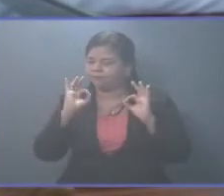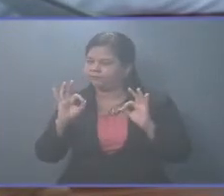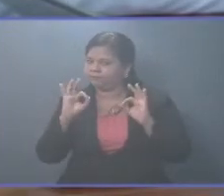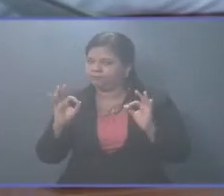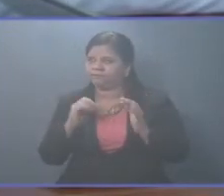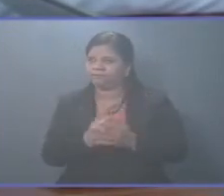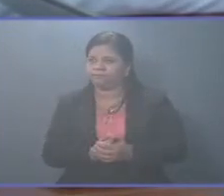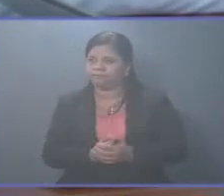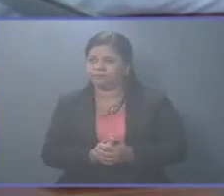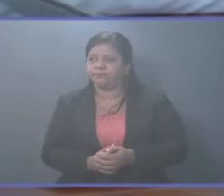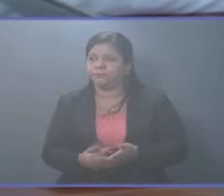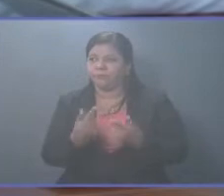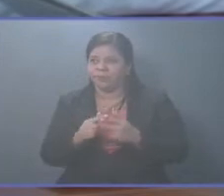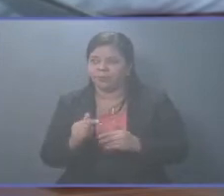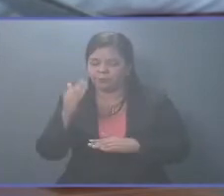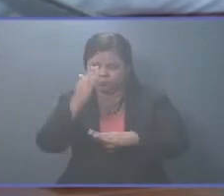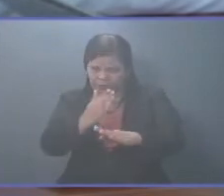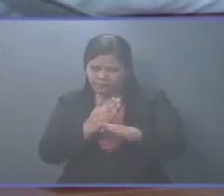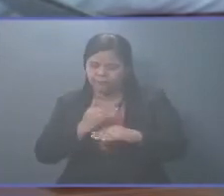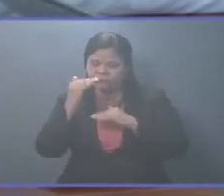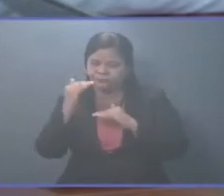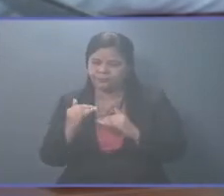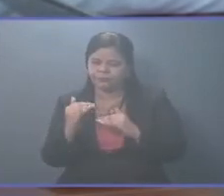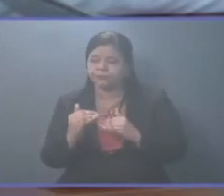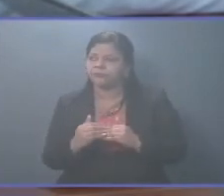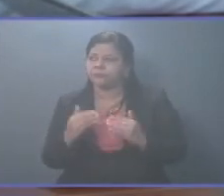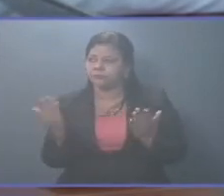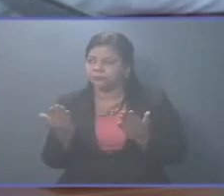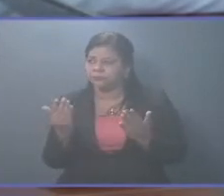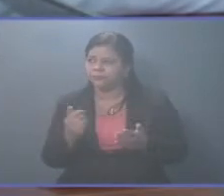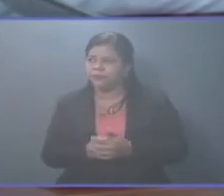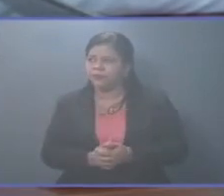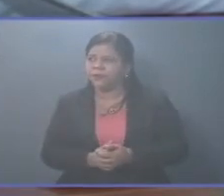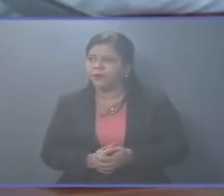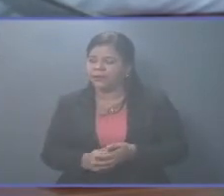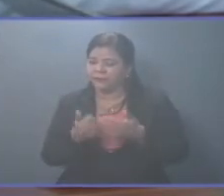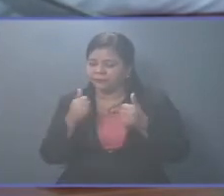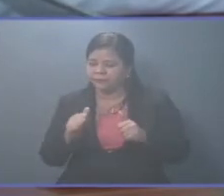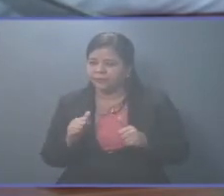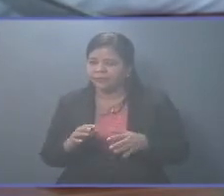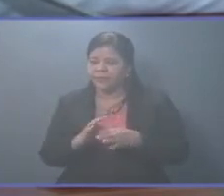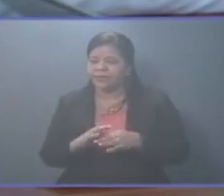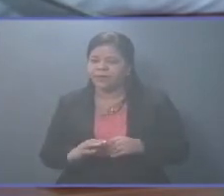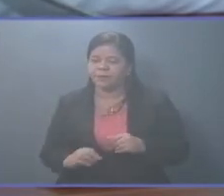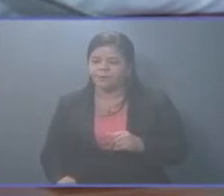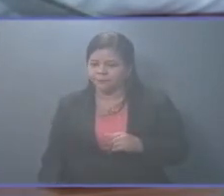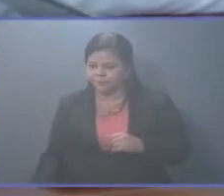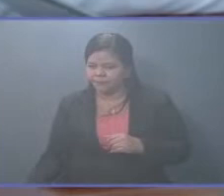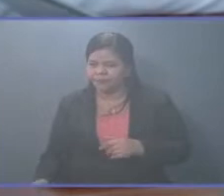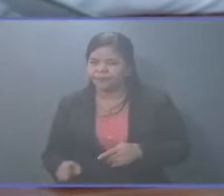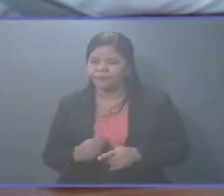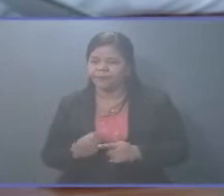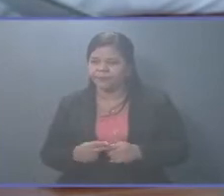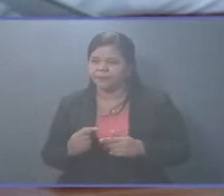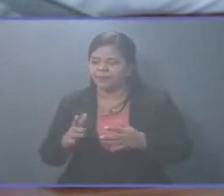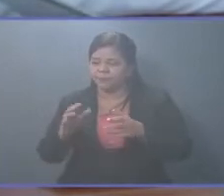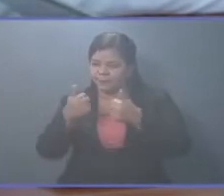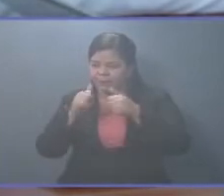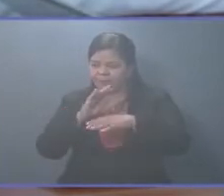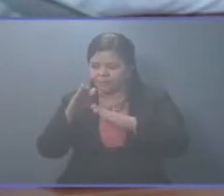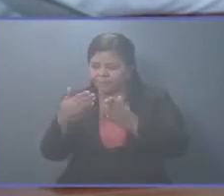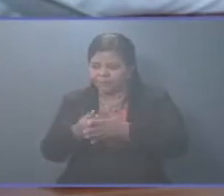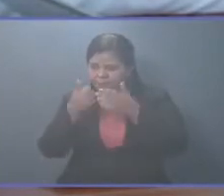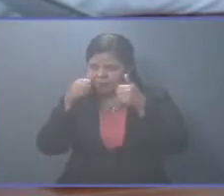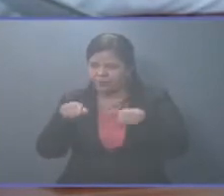vacuna, ¿verdad? Que disminuya, y eso lo hace Sinovac, eso lo hace la vacuna china. Es cierto que los niveles de protección son